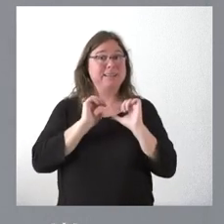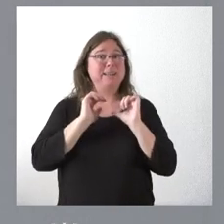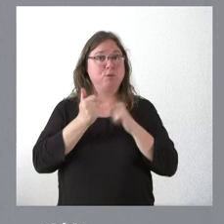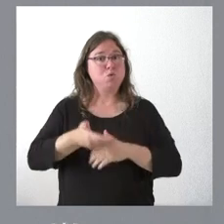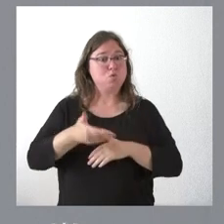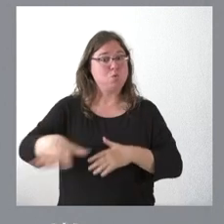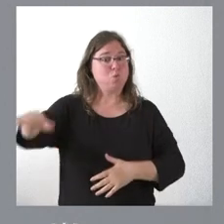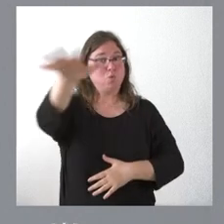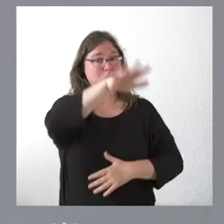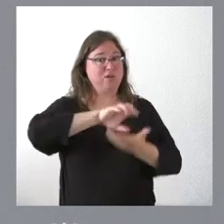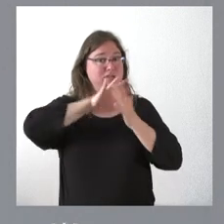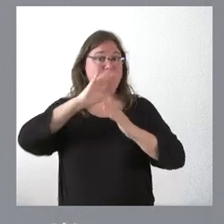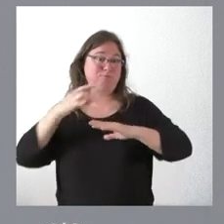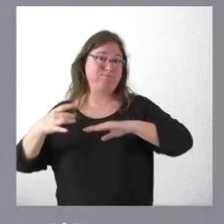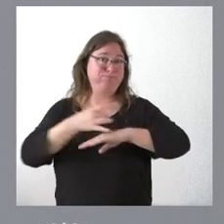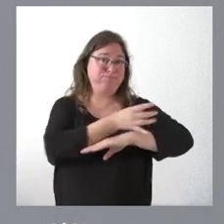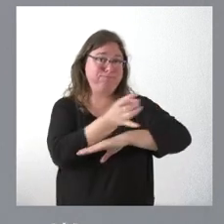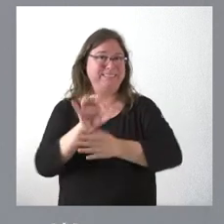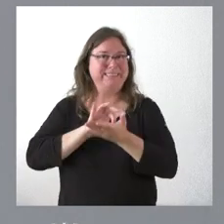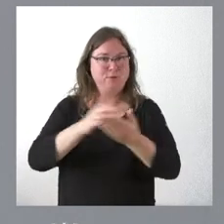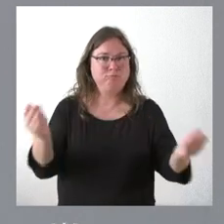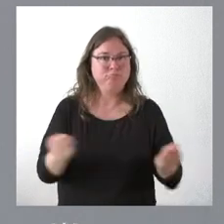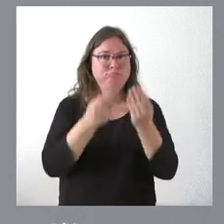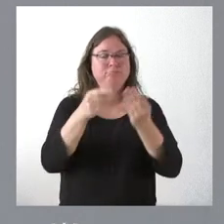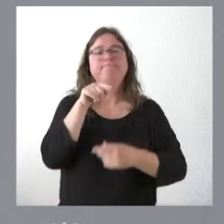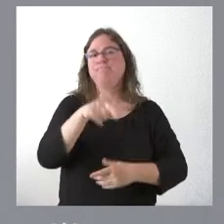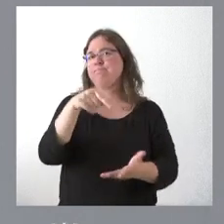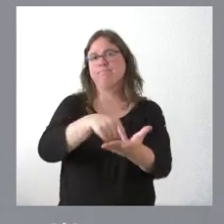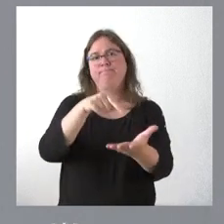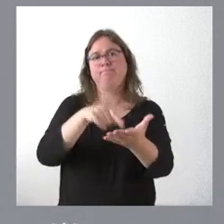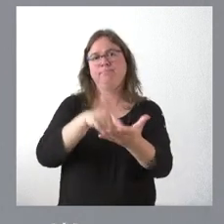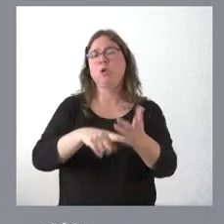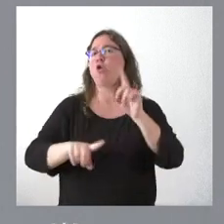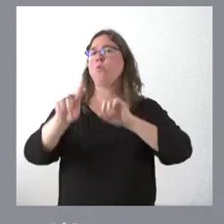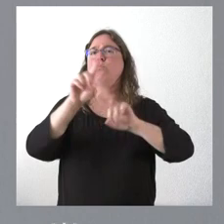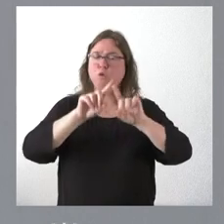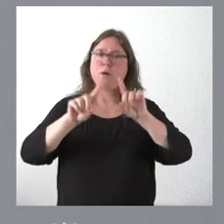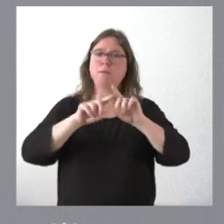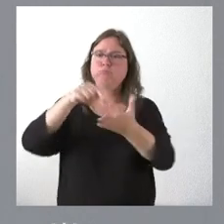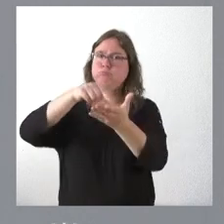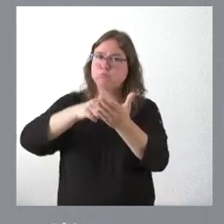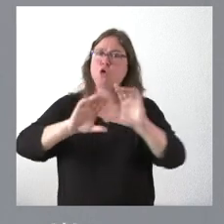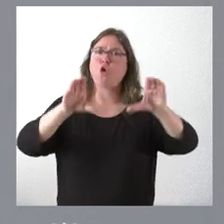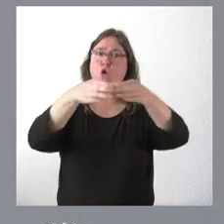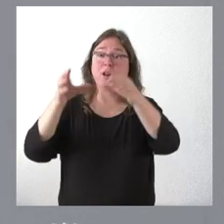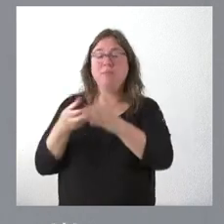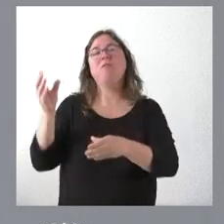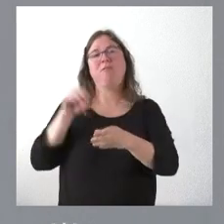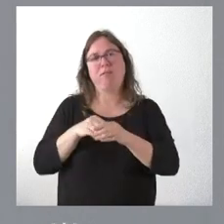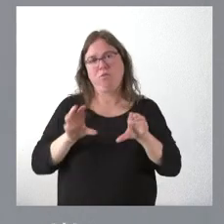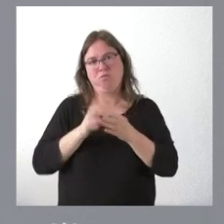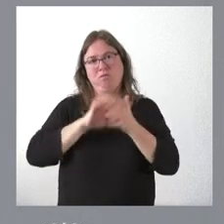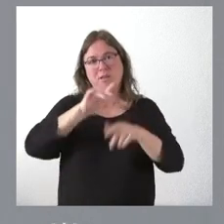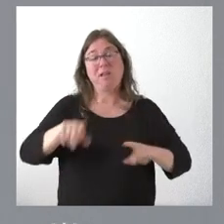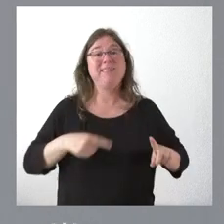relevante del territorio de Castilla y León y que tiene necesidades específicas y, por tanto, esa es una reivindicación de muchos colectivos y entre esos colectivos, sin duda, está la Junta de Castilla y León y